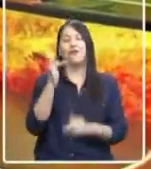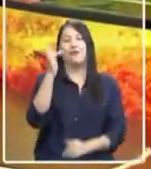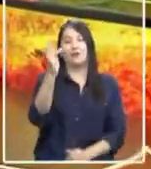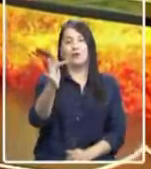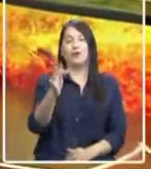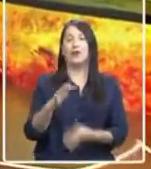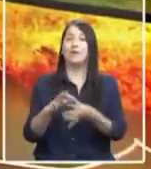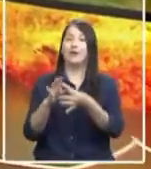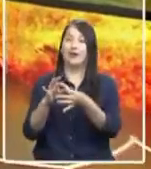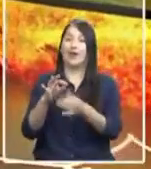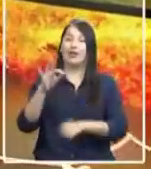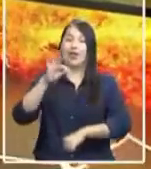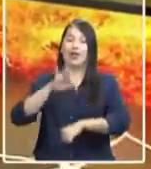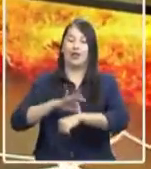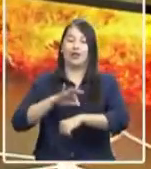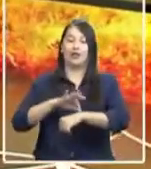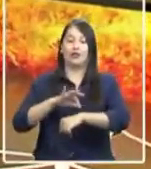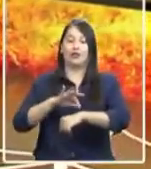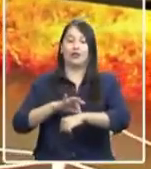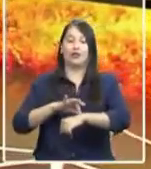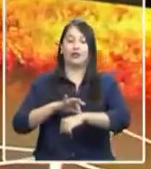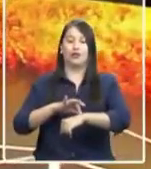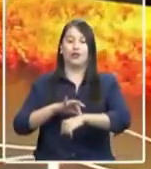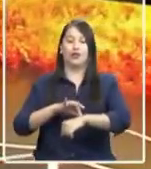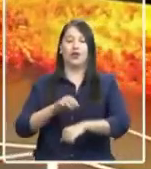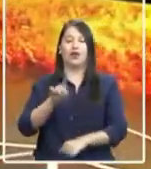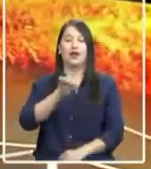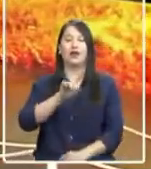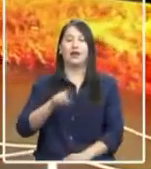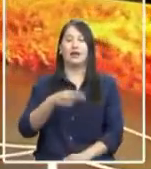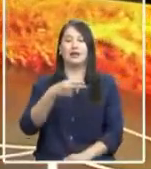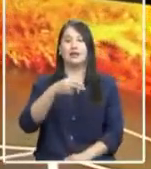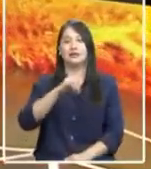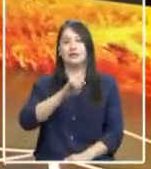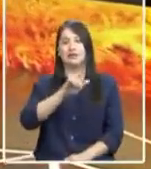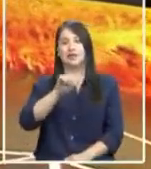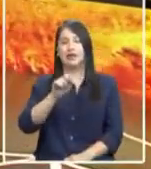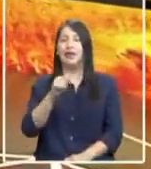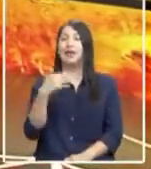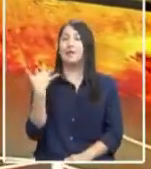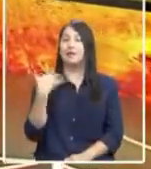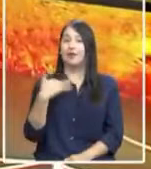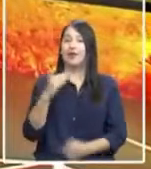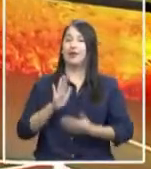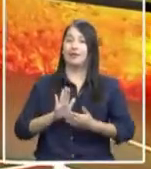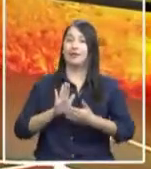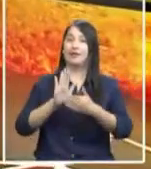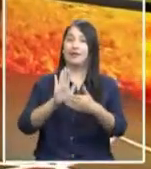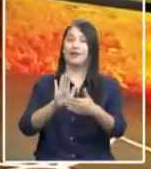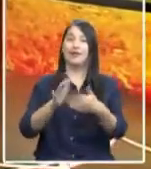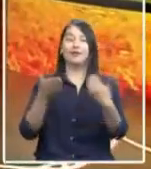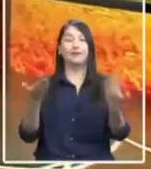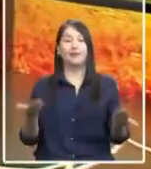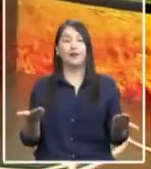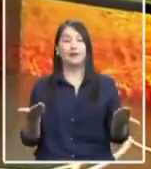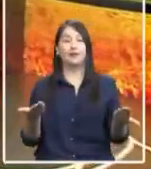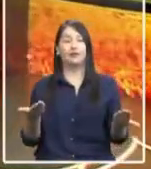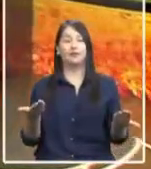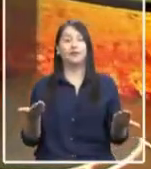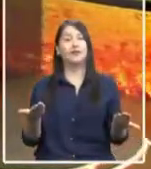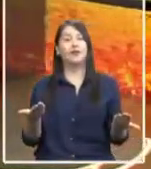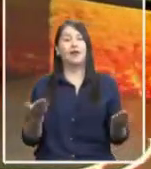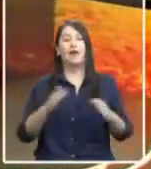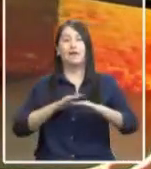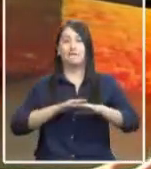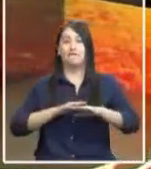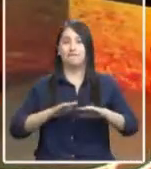por esta importante e interesante presentación. De esta forma, amigos, estamos llegando al